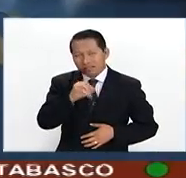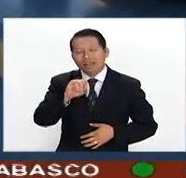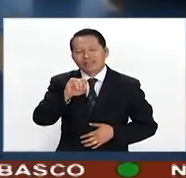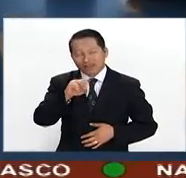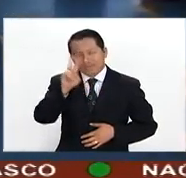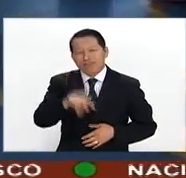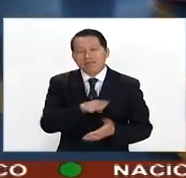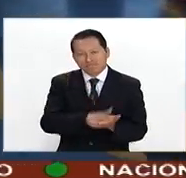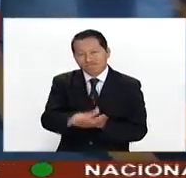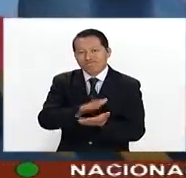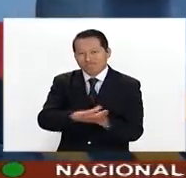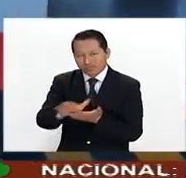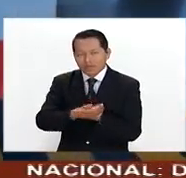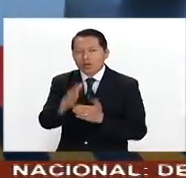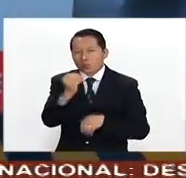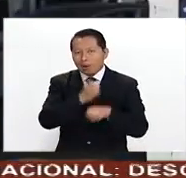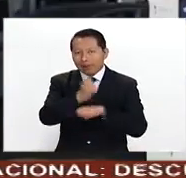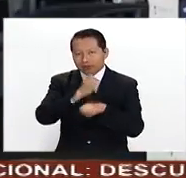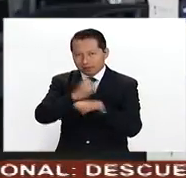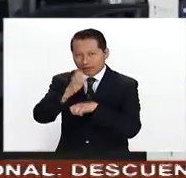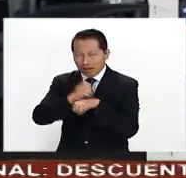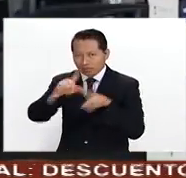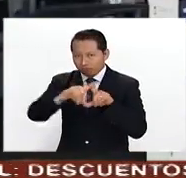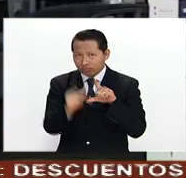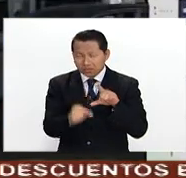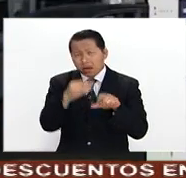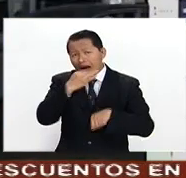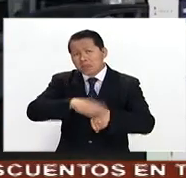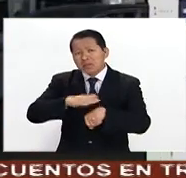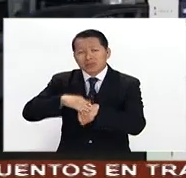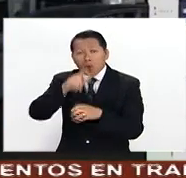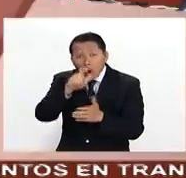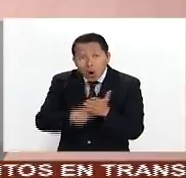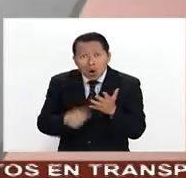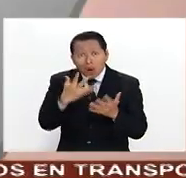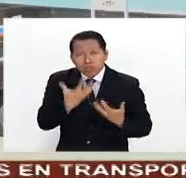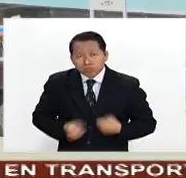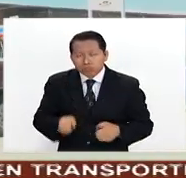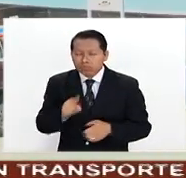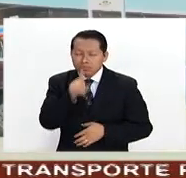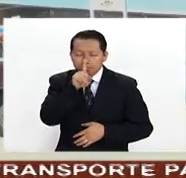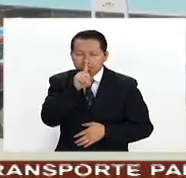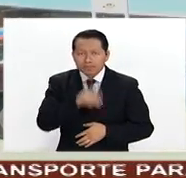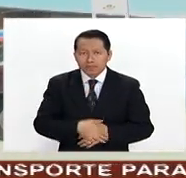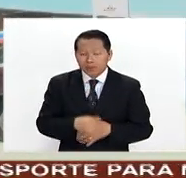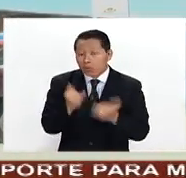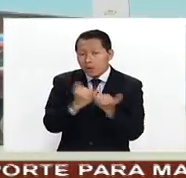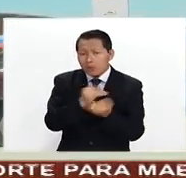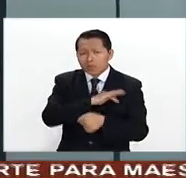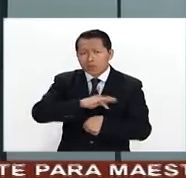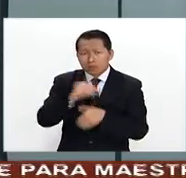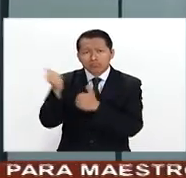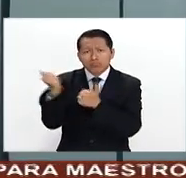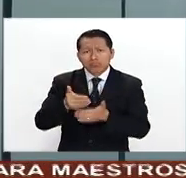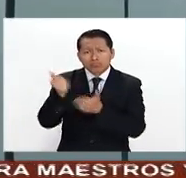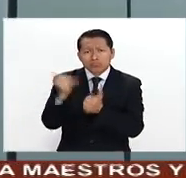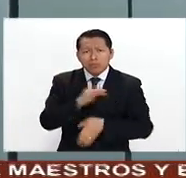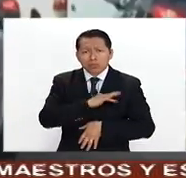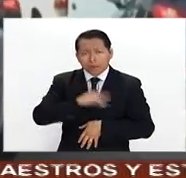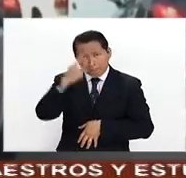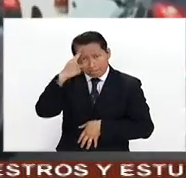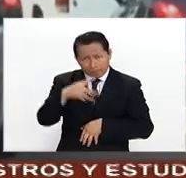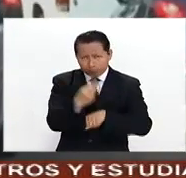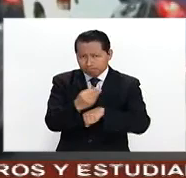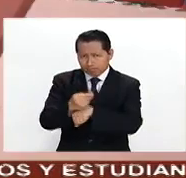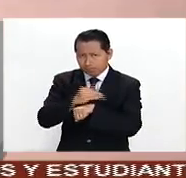gasolina en 9 estados del país, sin embargo pide no hacer compras de pánico. Ofrece incrementar la importación de gasolina para solucionar